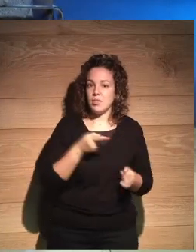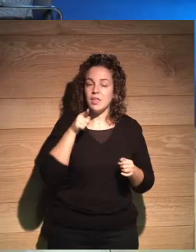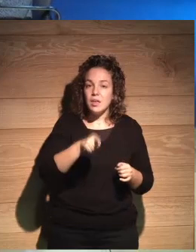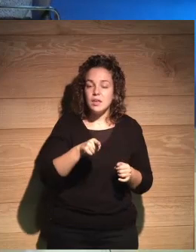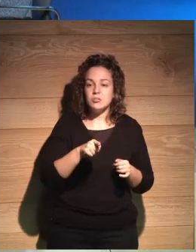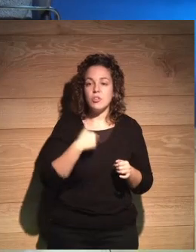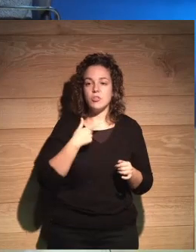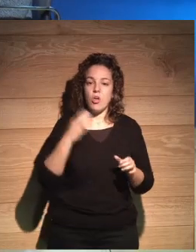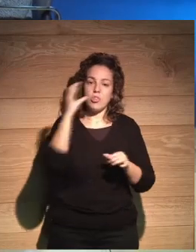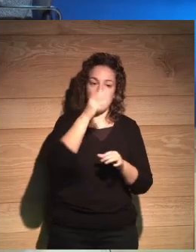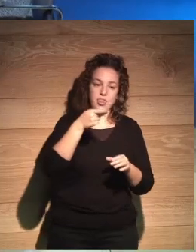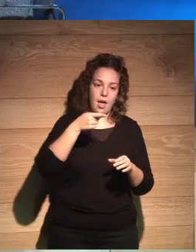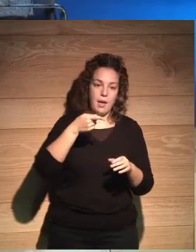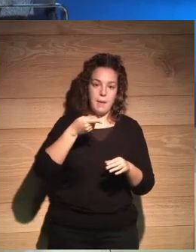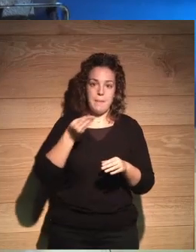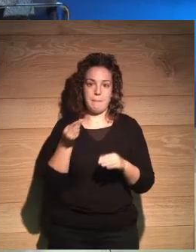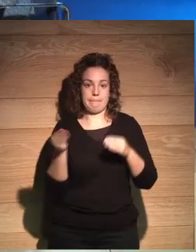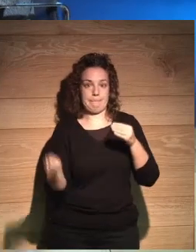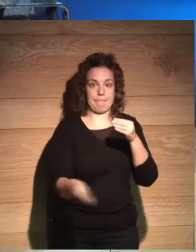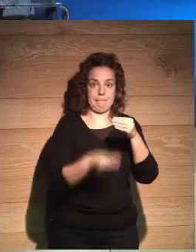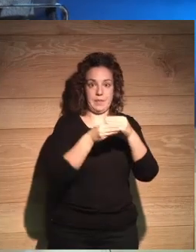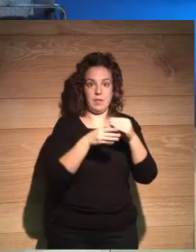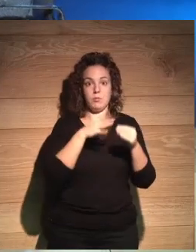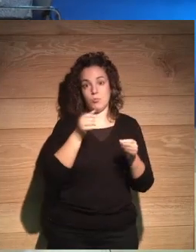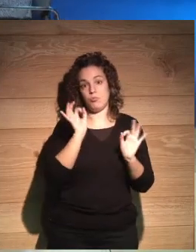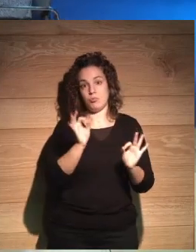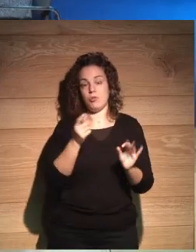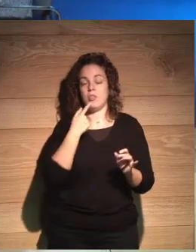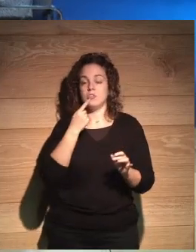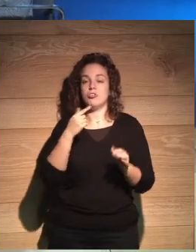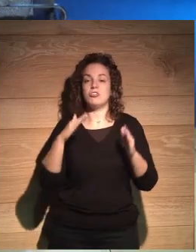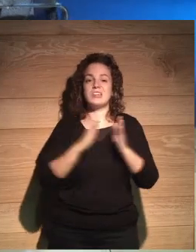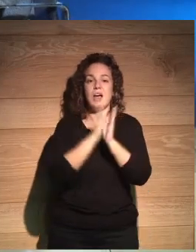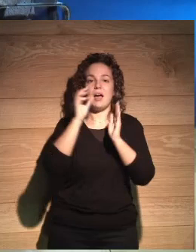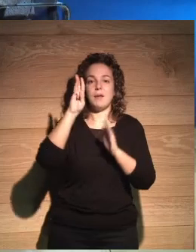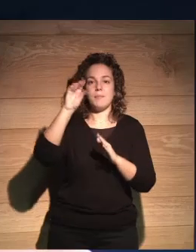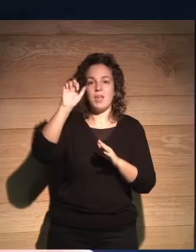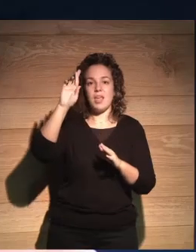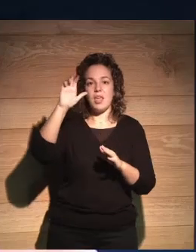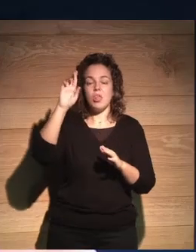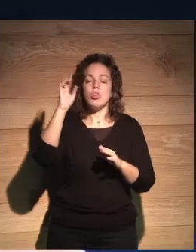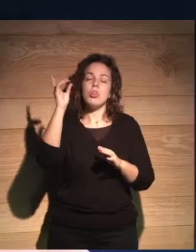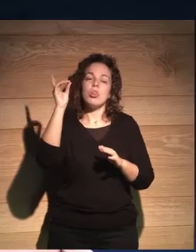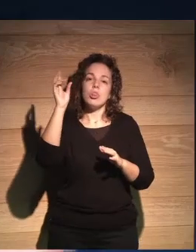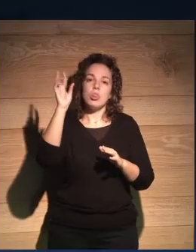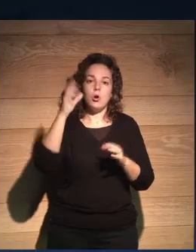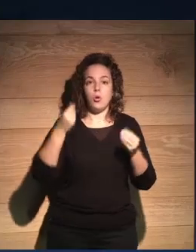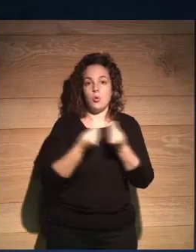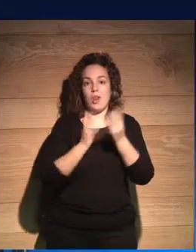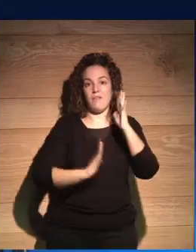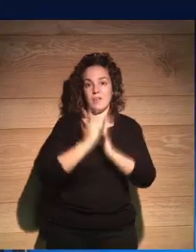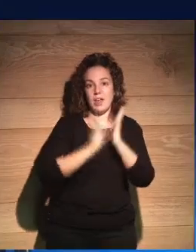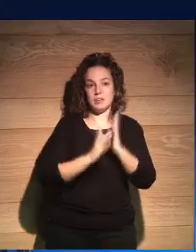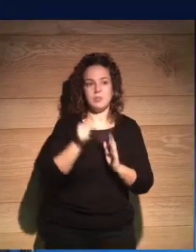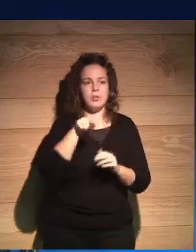donde meto la ciencia, como he contado lo de San Pedro Manrique con las brasas, como puede ser el fútbol, efectivamente. Sí, pero luego defiendes el vino